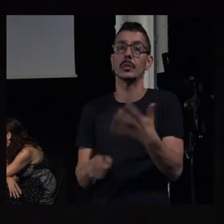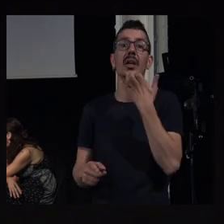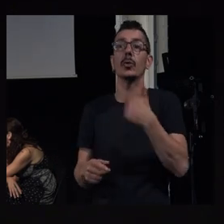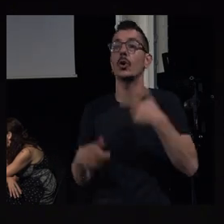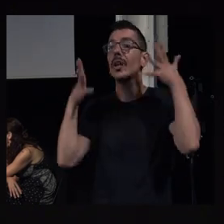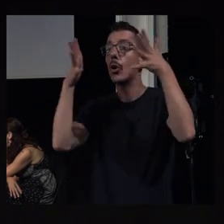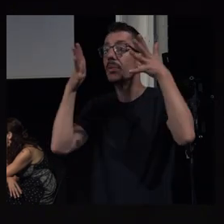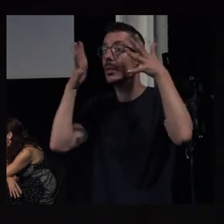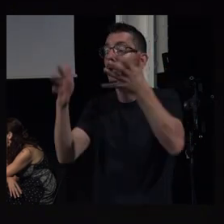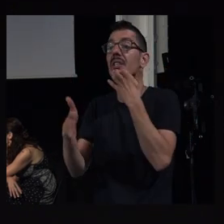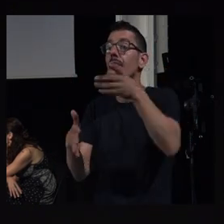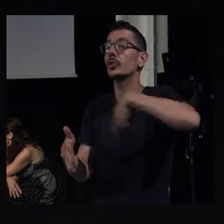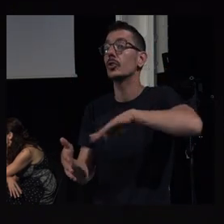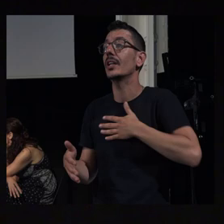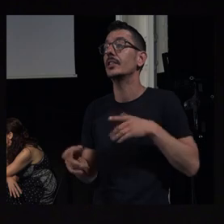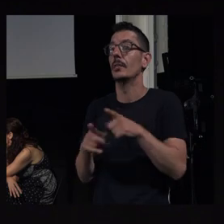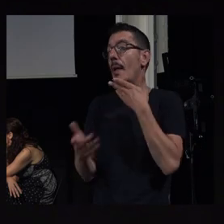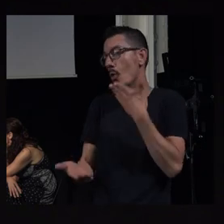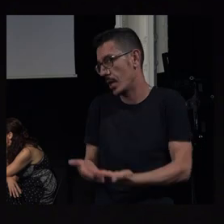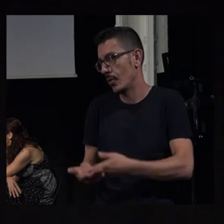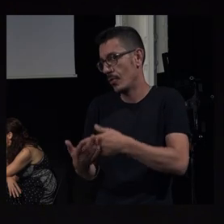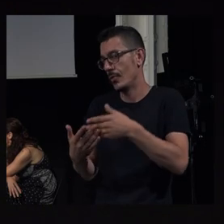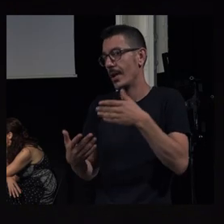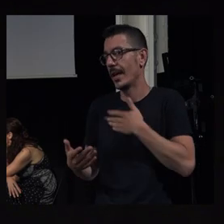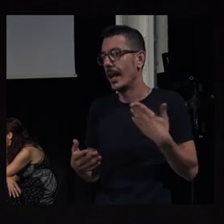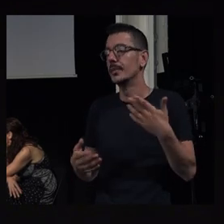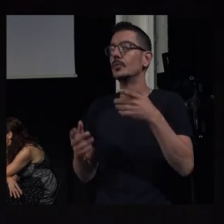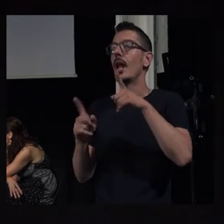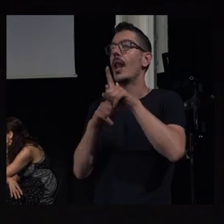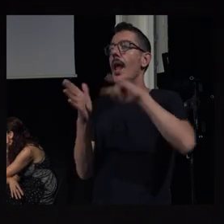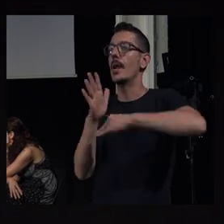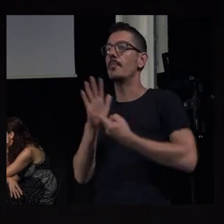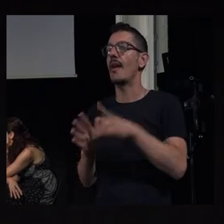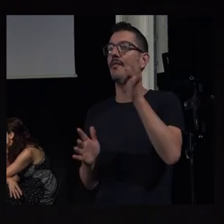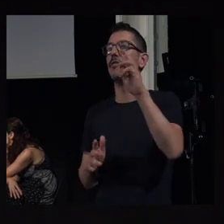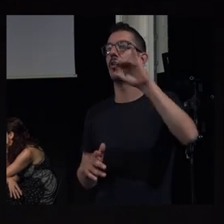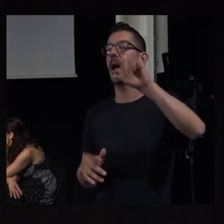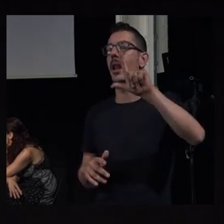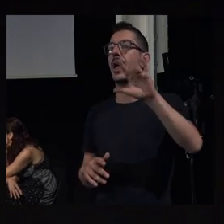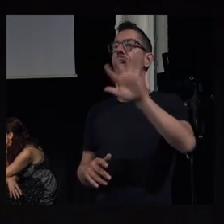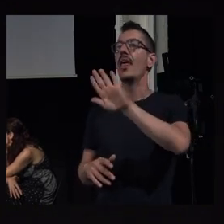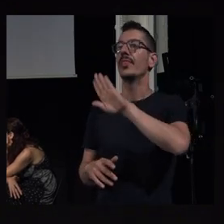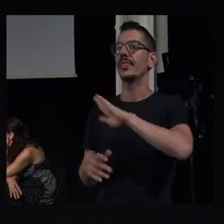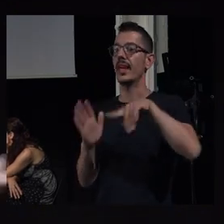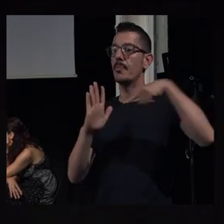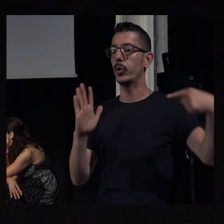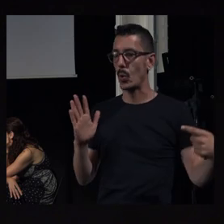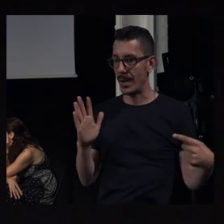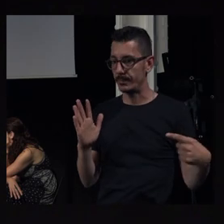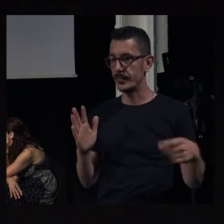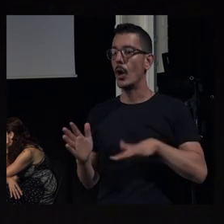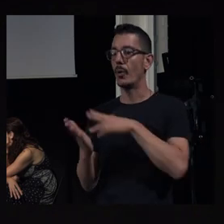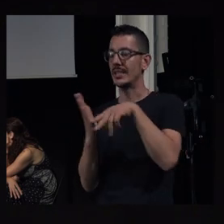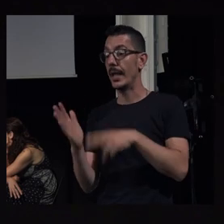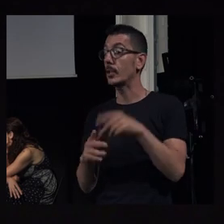recomiendo que si queréis, si os queréis aburrir mucho, que leáis el plan foral de igualdad de la Diputación Foral de Guipúzcoa, que lo hicimos con una